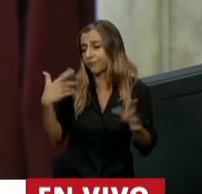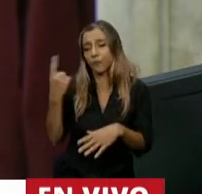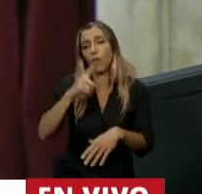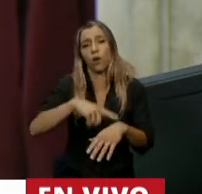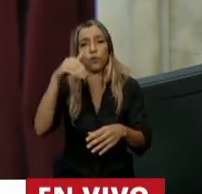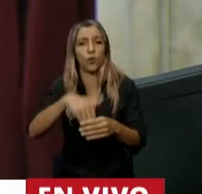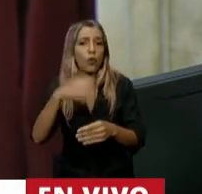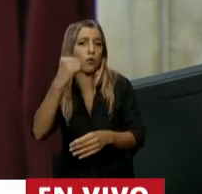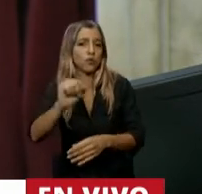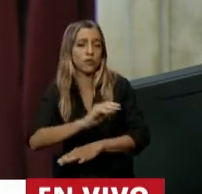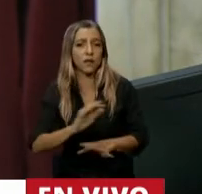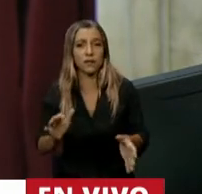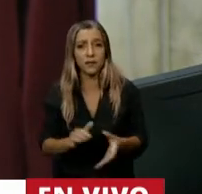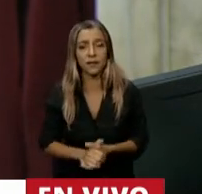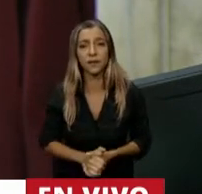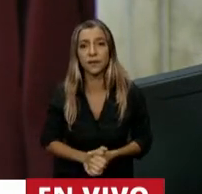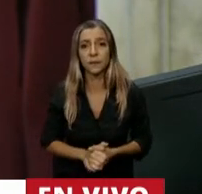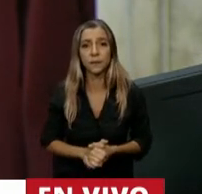Ausente a la hora de votar.